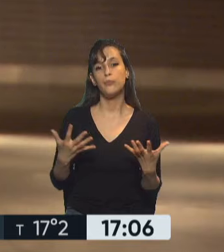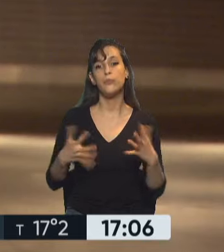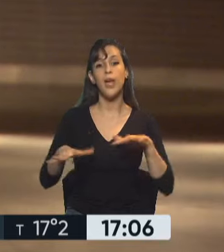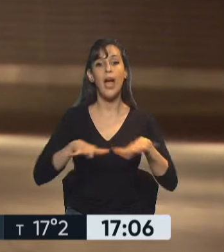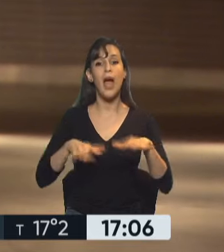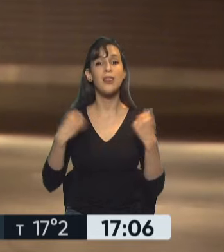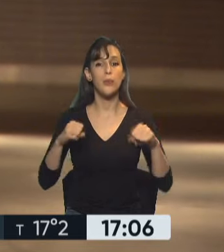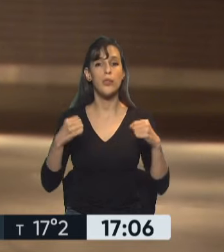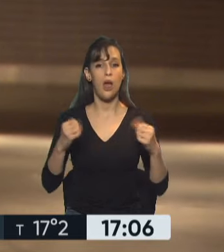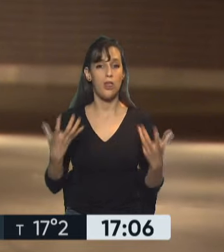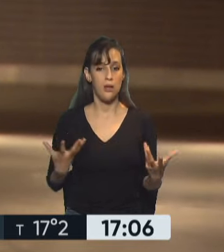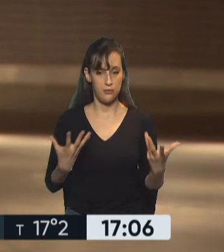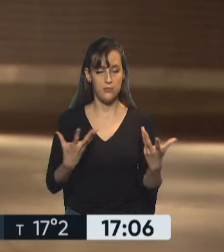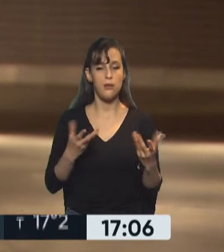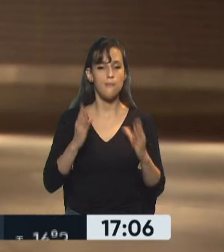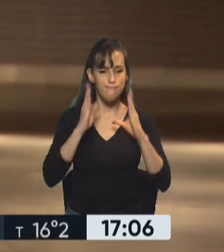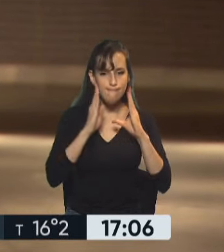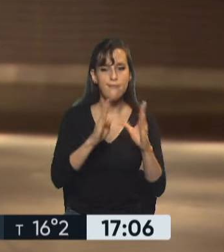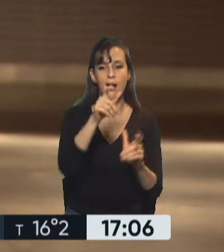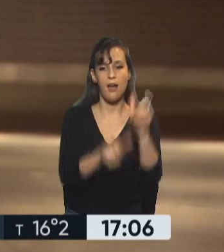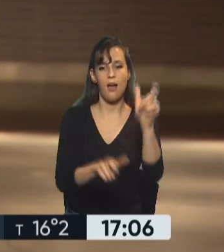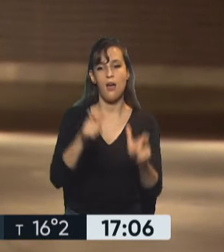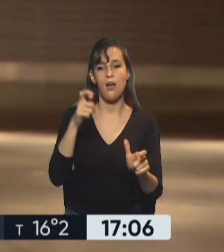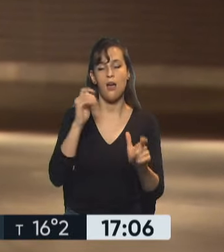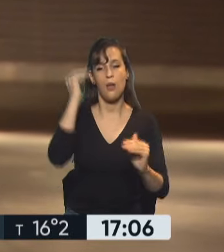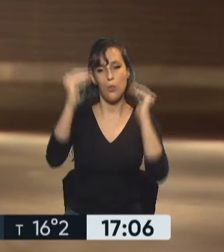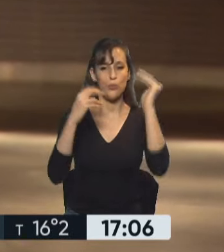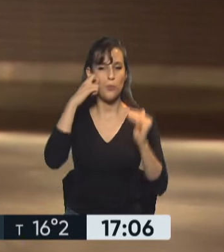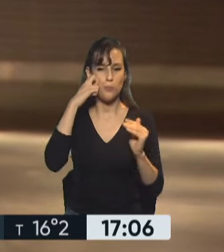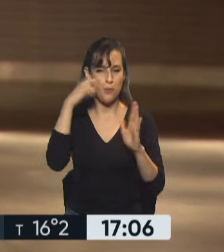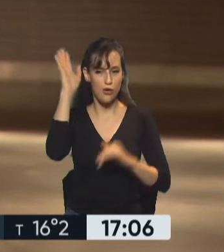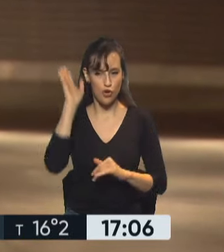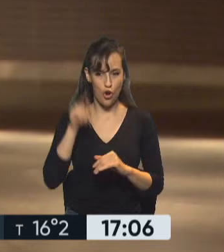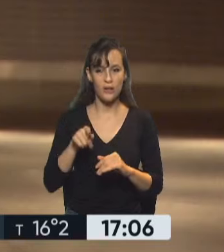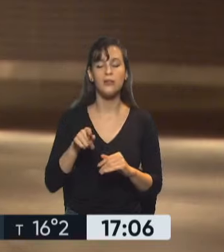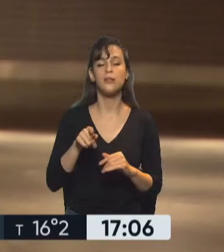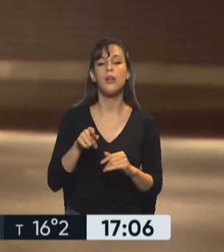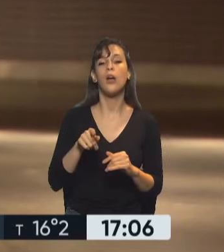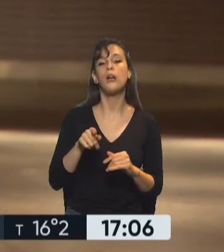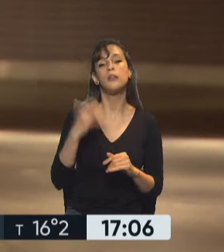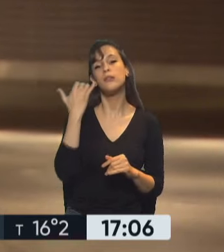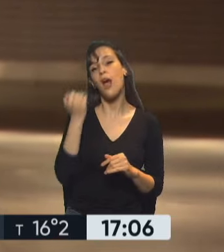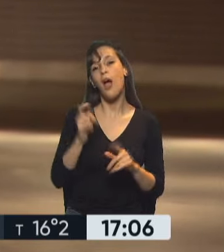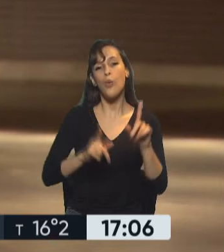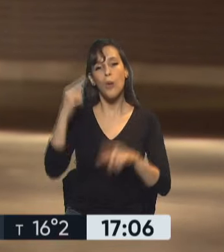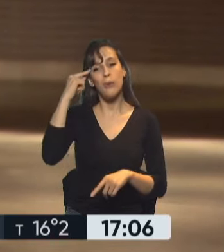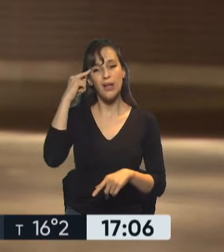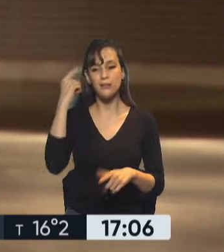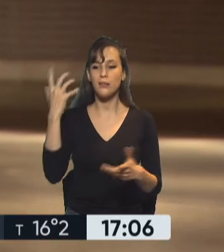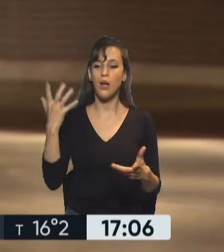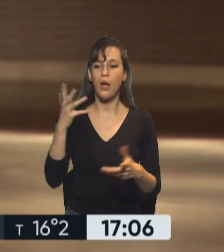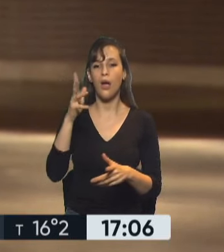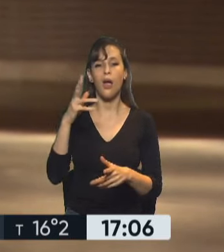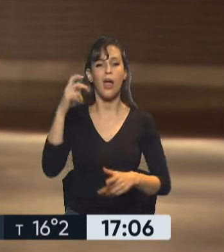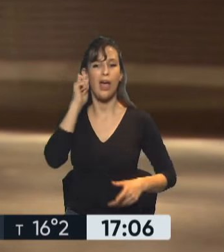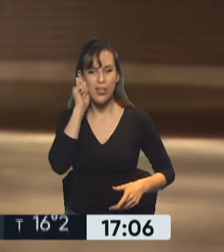hacen nuestros adultos mayores, ¿no? De alguna manera hay como una idea instalada de que a una determinada edad ya no podés